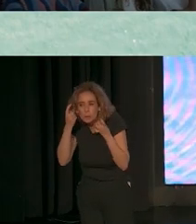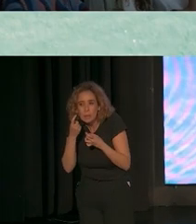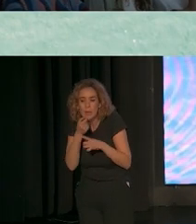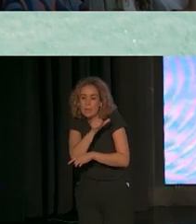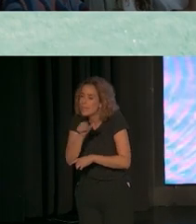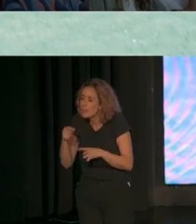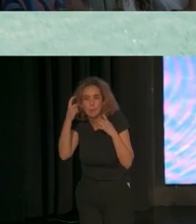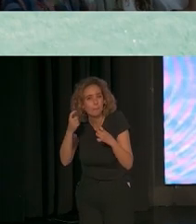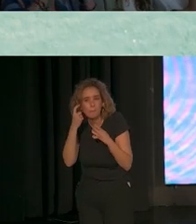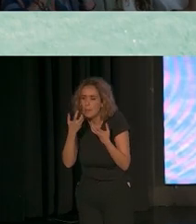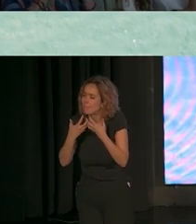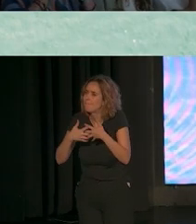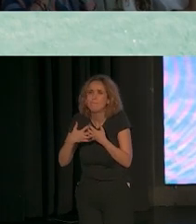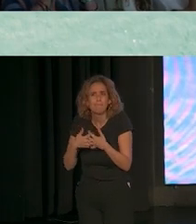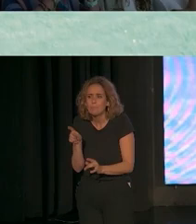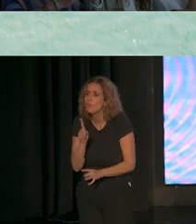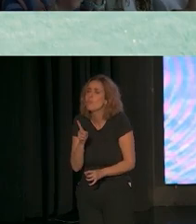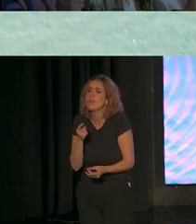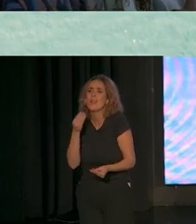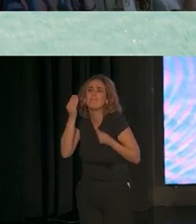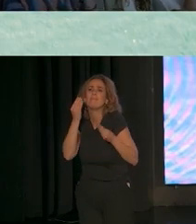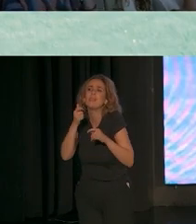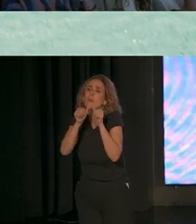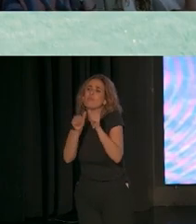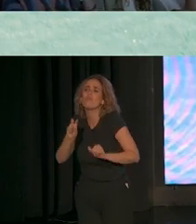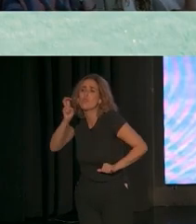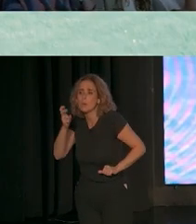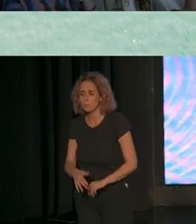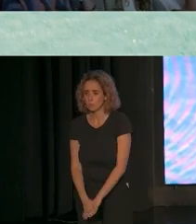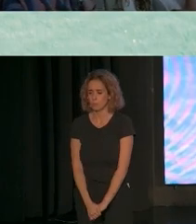esta semana, no funciona, ¿se te ocurre algo más?